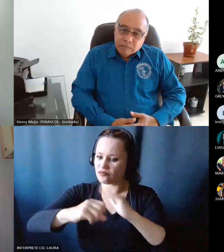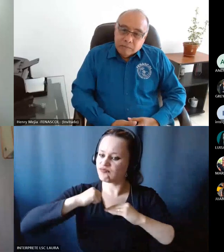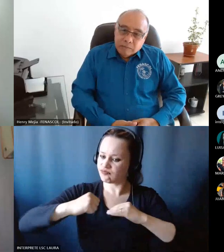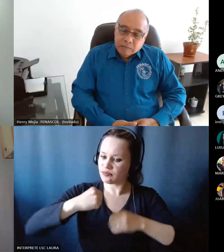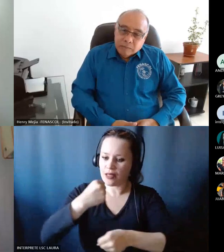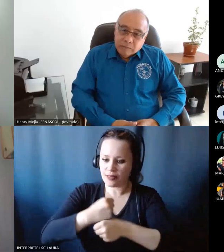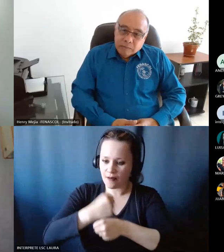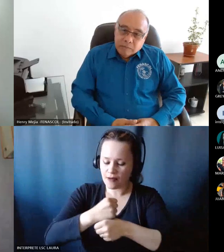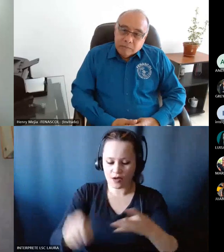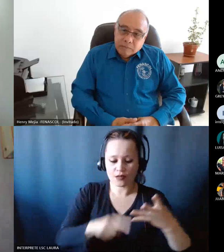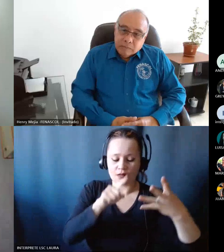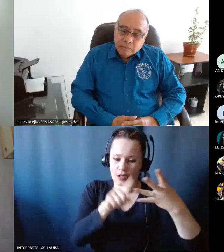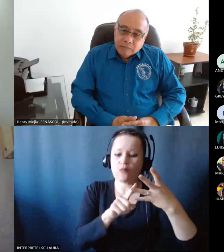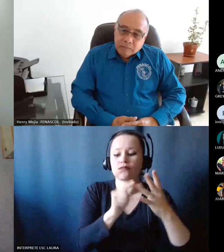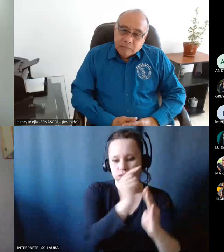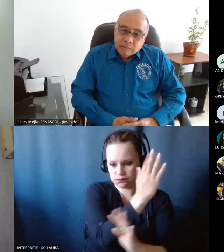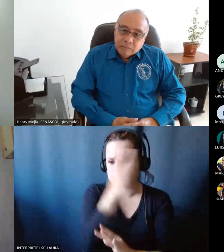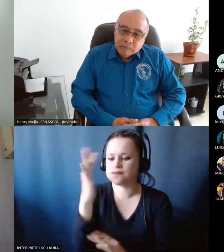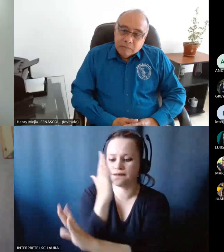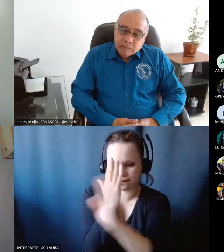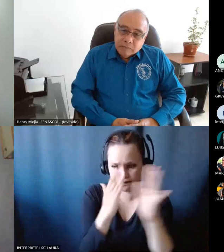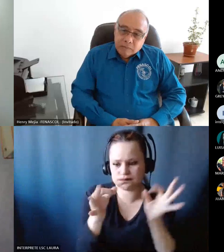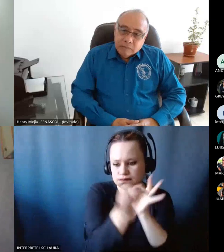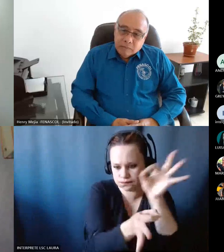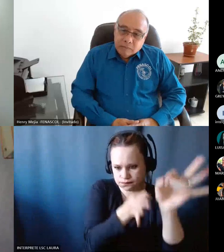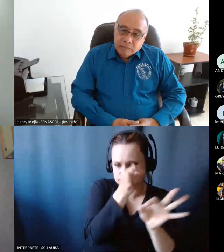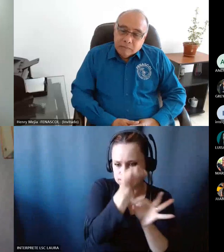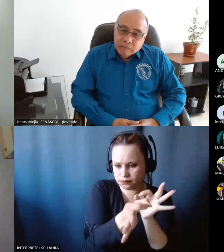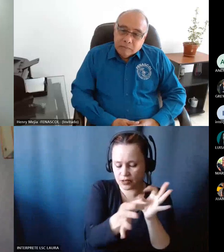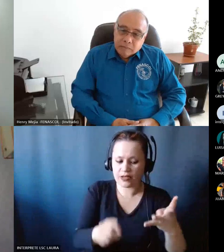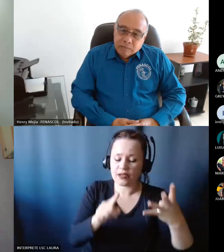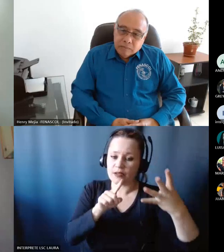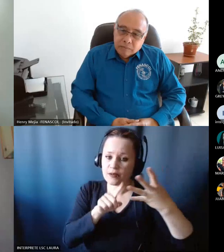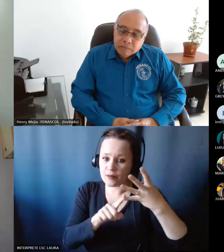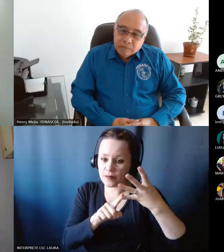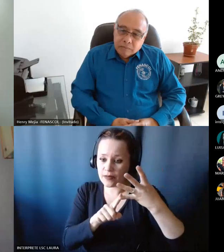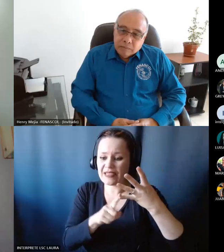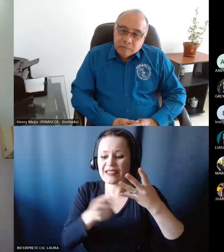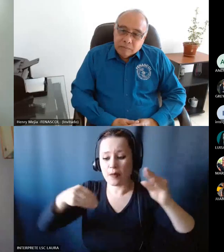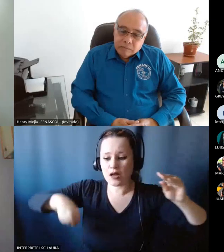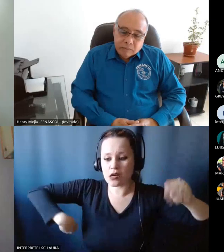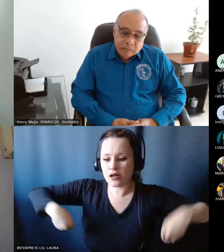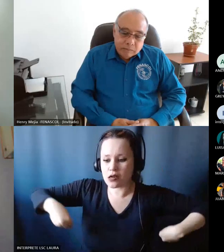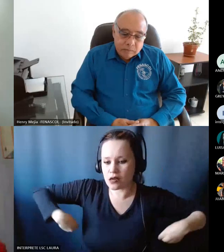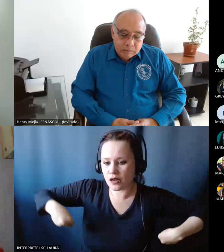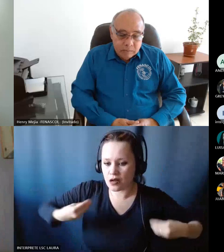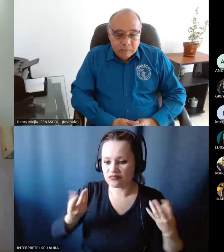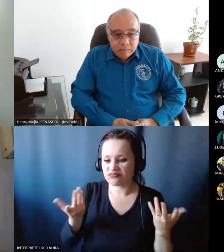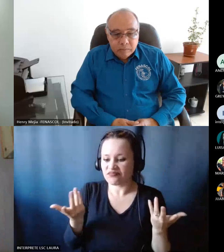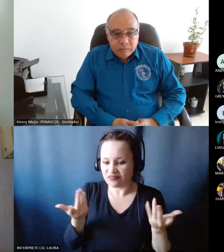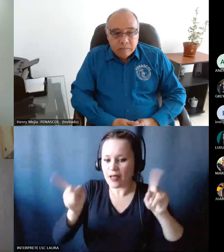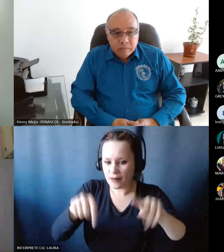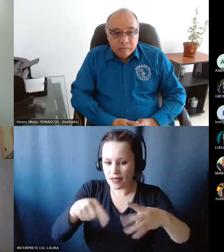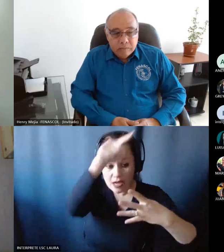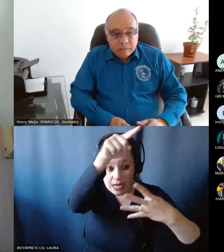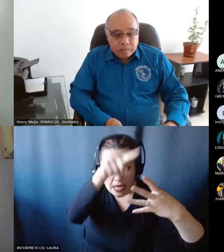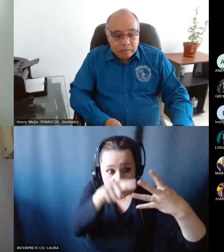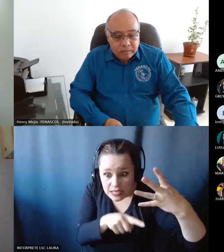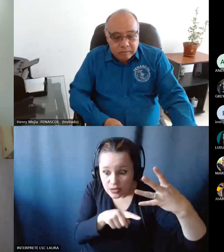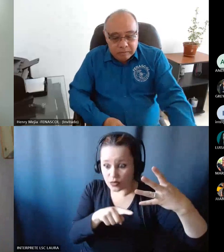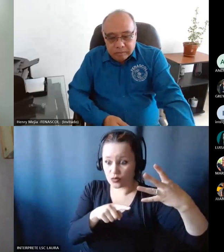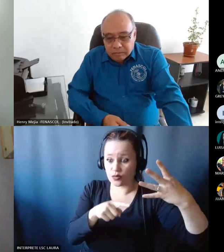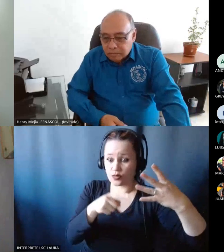trabajar por el medio ambiente y tenemos que trabajar contra la corrupción y con estos cuatro Pilares